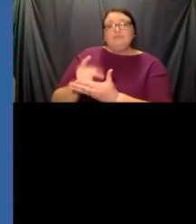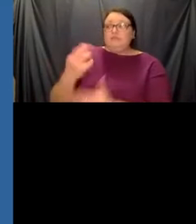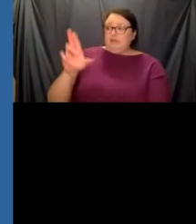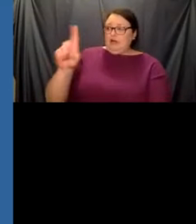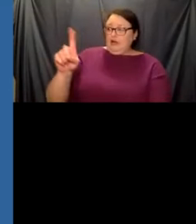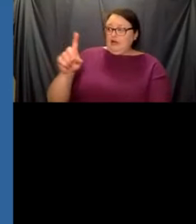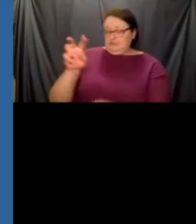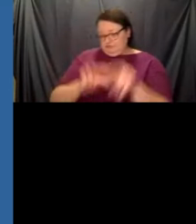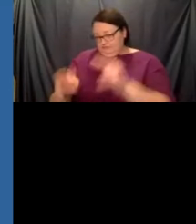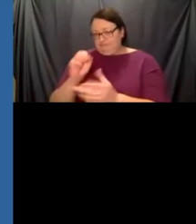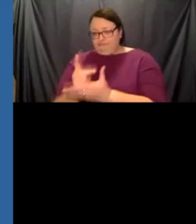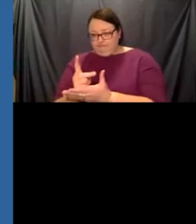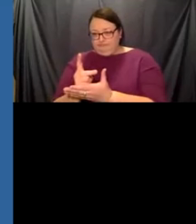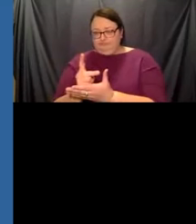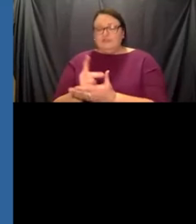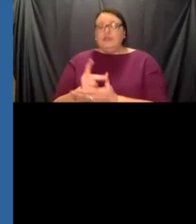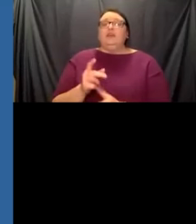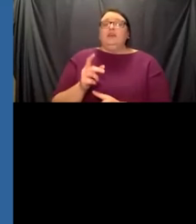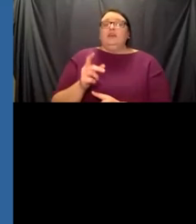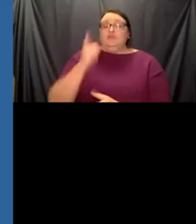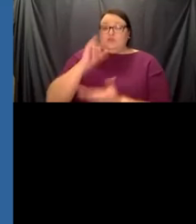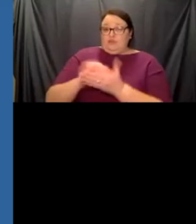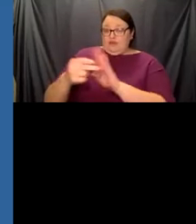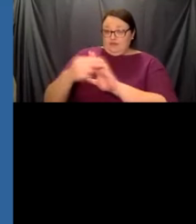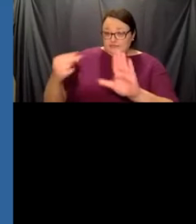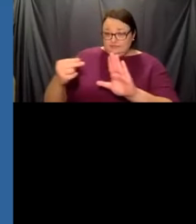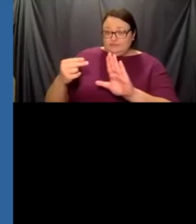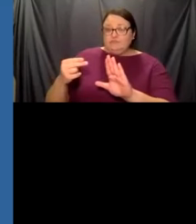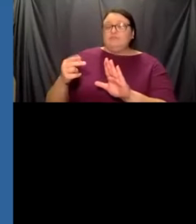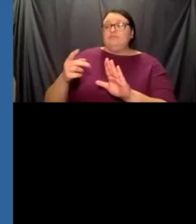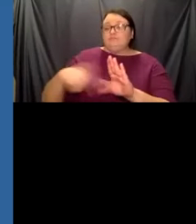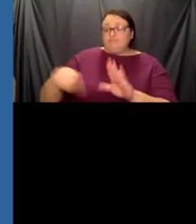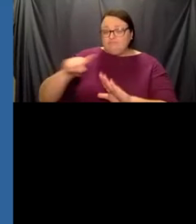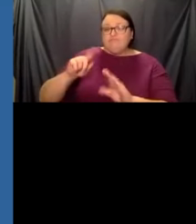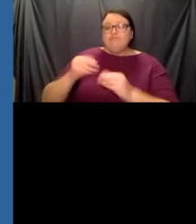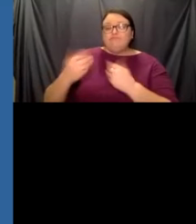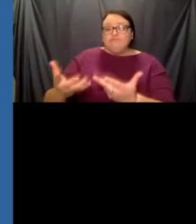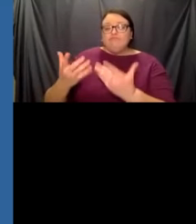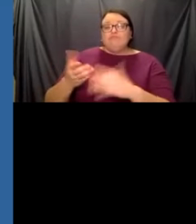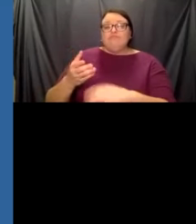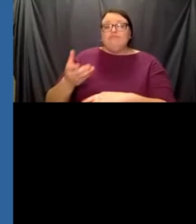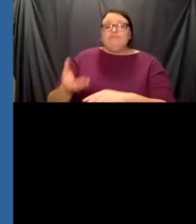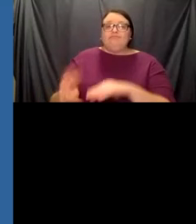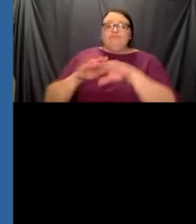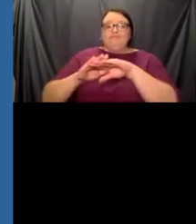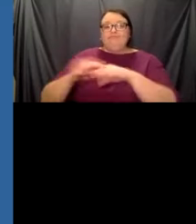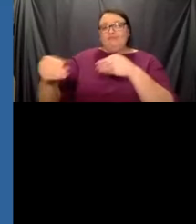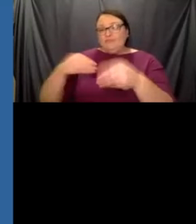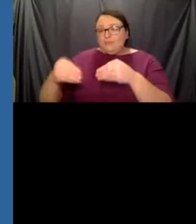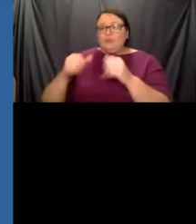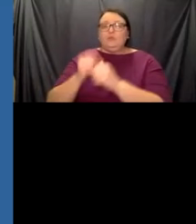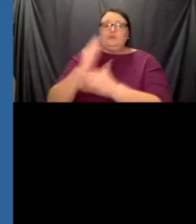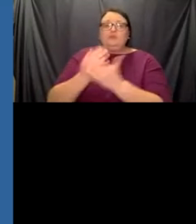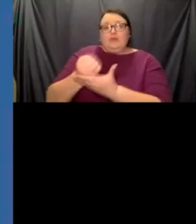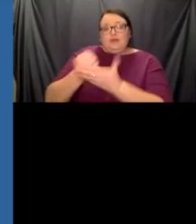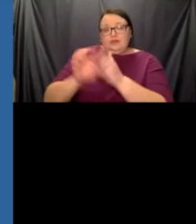revitalización de vecindarios, Neighborhood Revitalization Strategy Area, NRSA, por sus siglas en